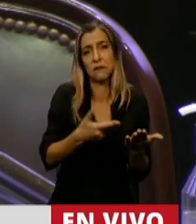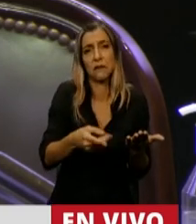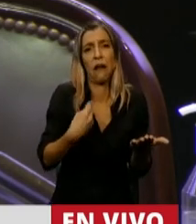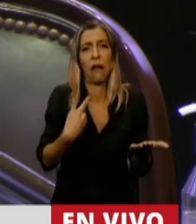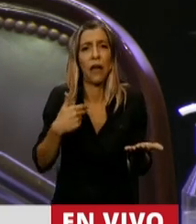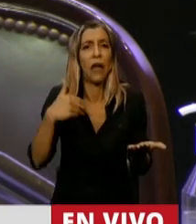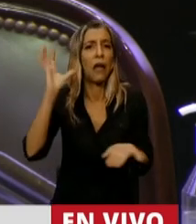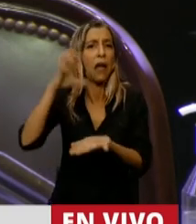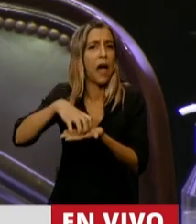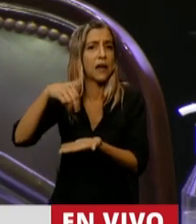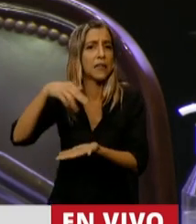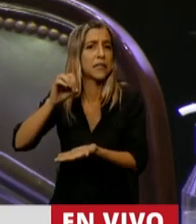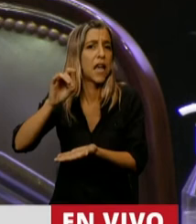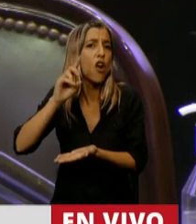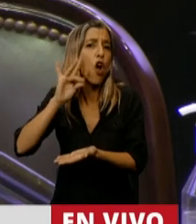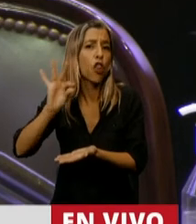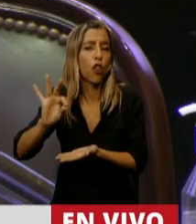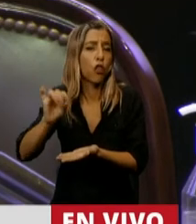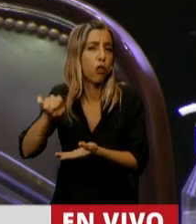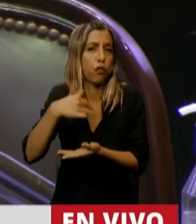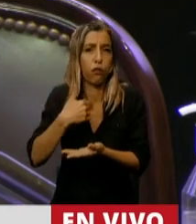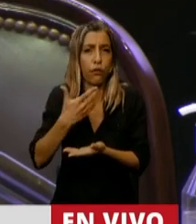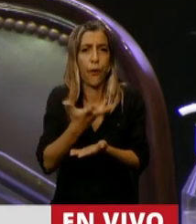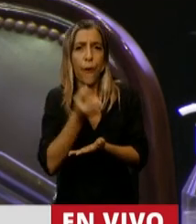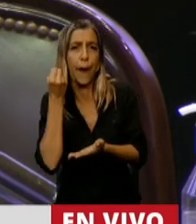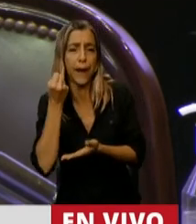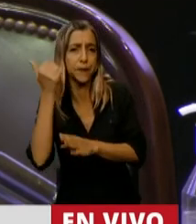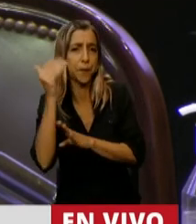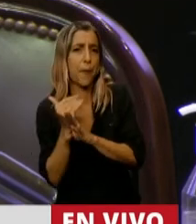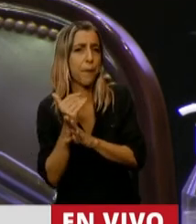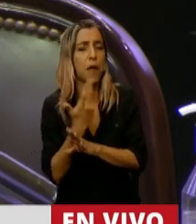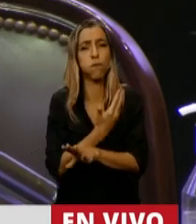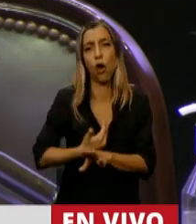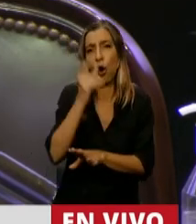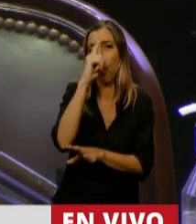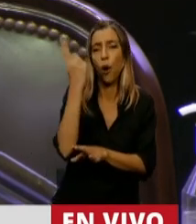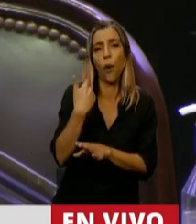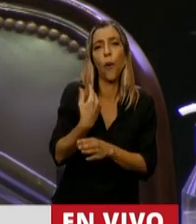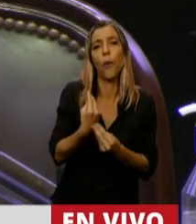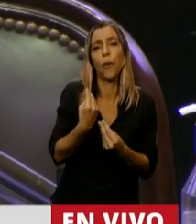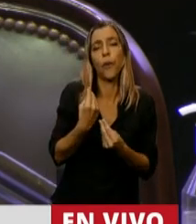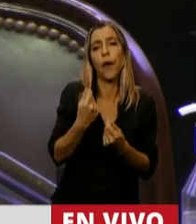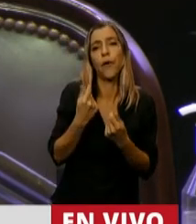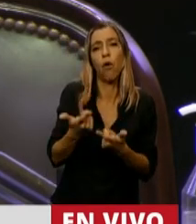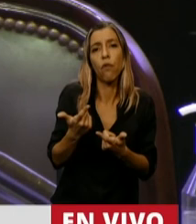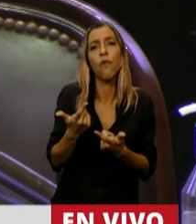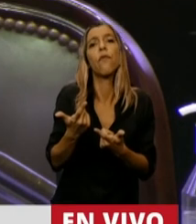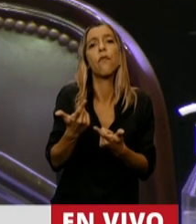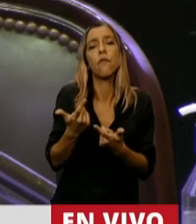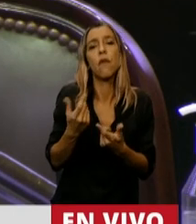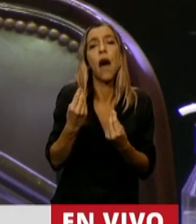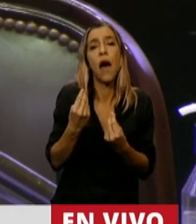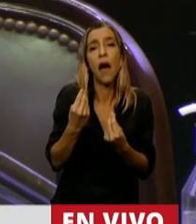Nodio. Evidentemente, el gobierno va a poner más recursos a